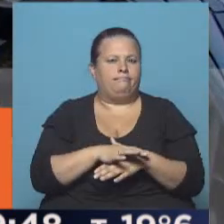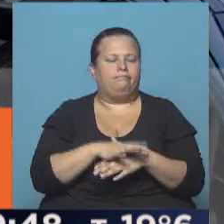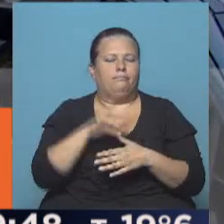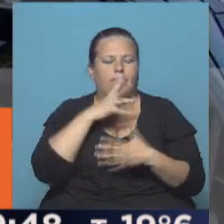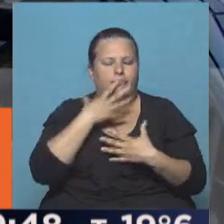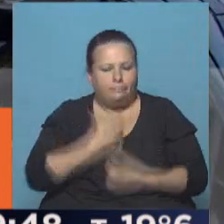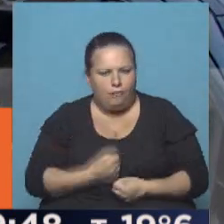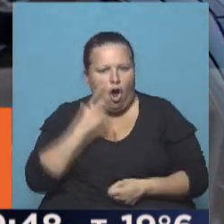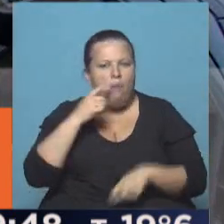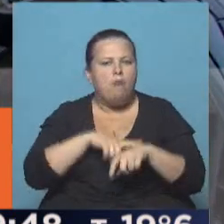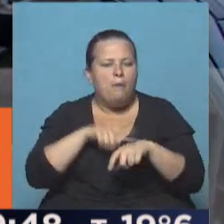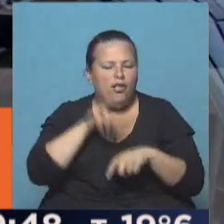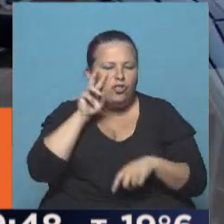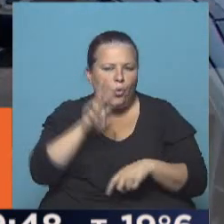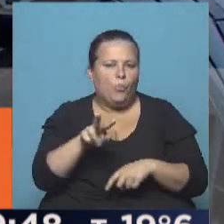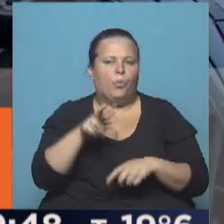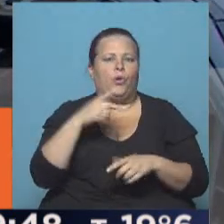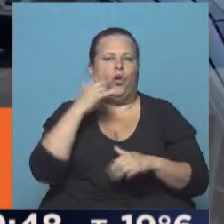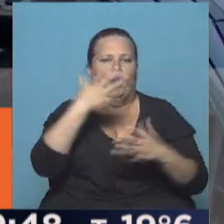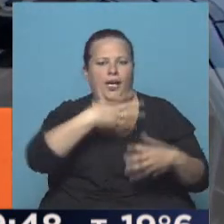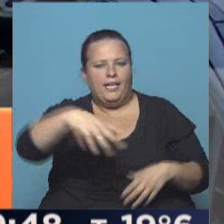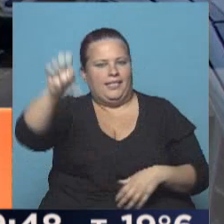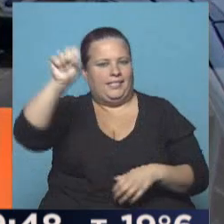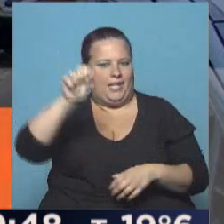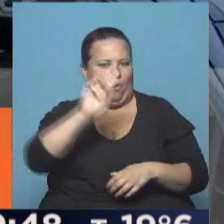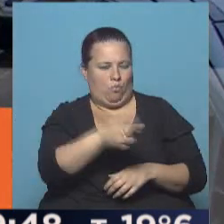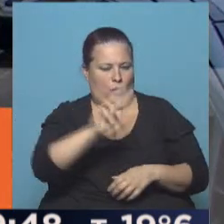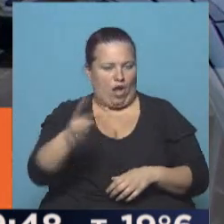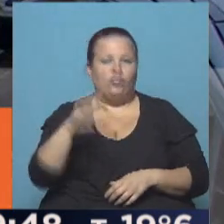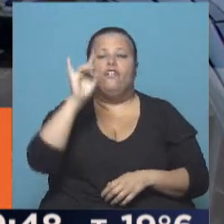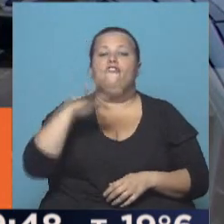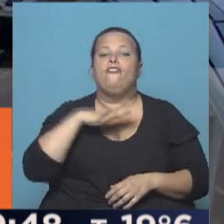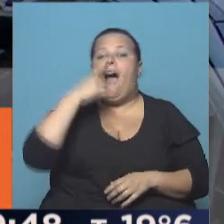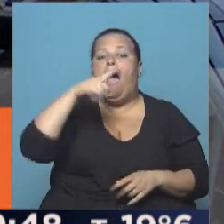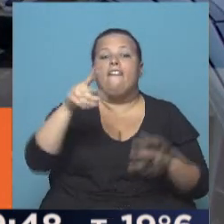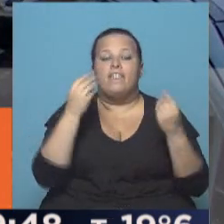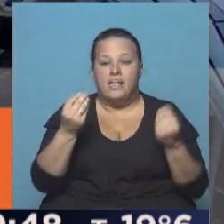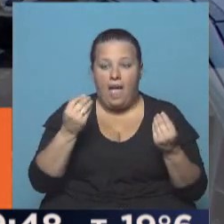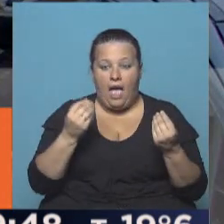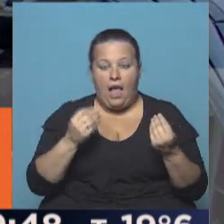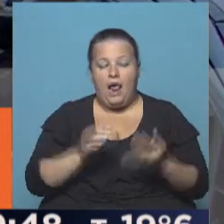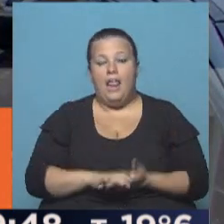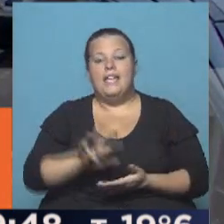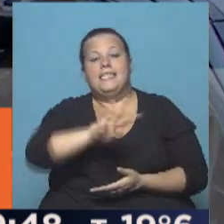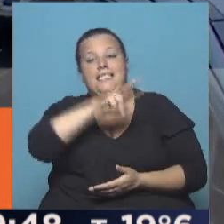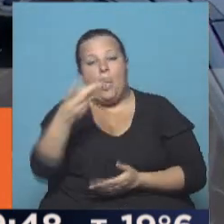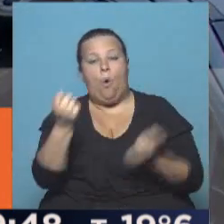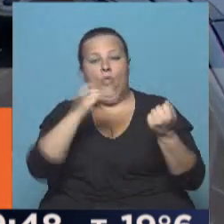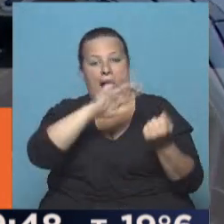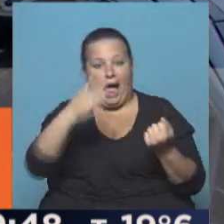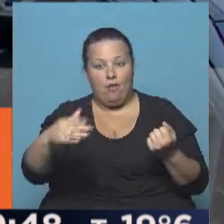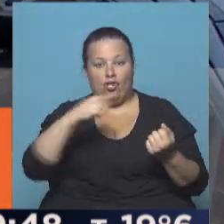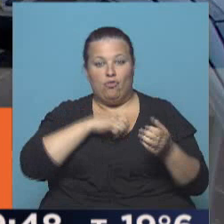quebraba, en el momento mismo en que comenzaban a ser trasladados los cuerpos. Solo resta el final ahora, que la segunda camioneta, la